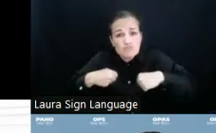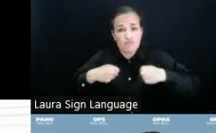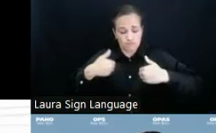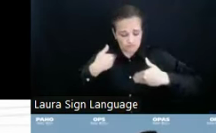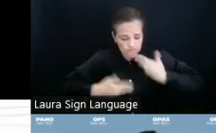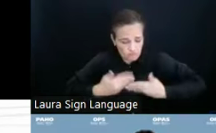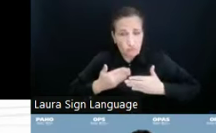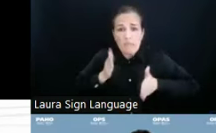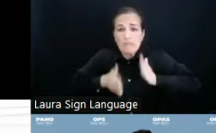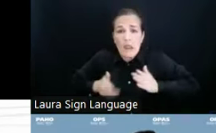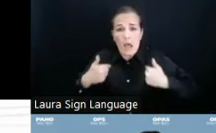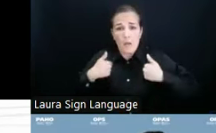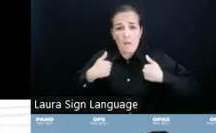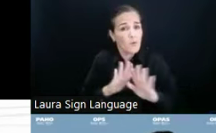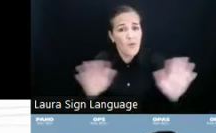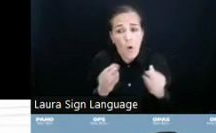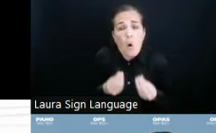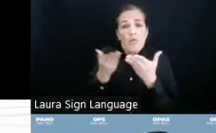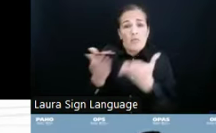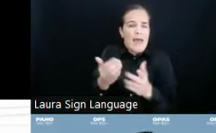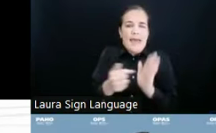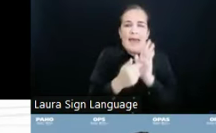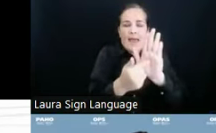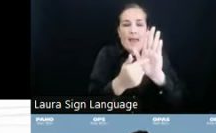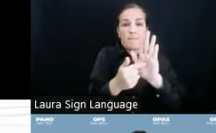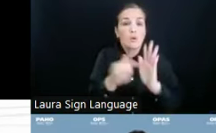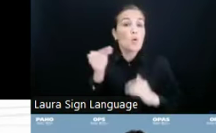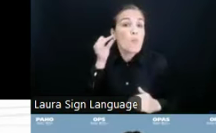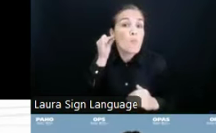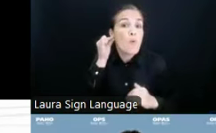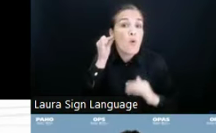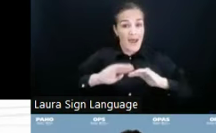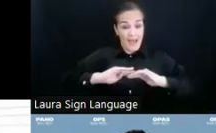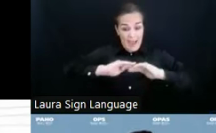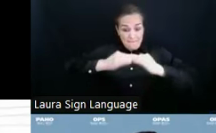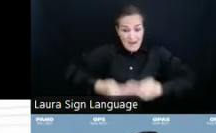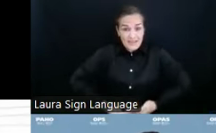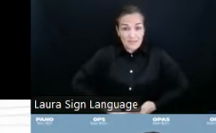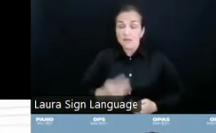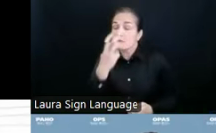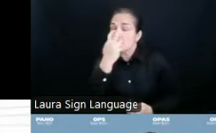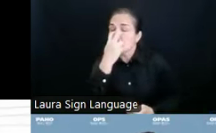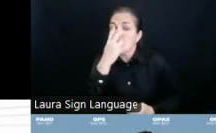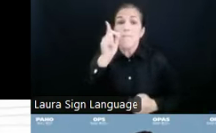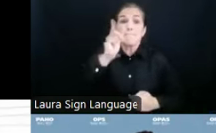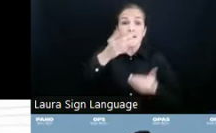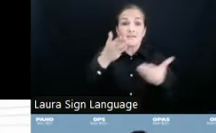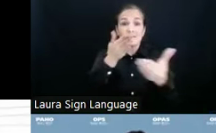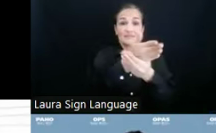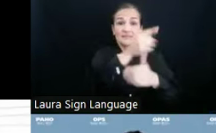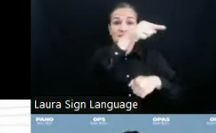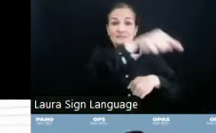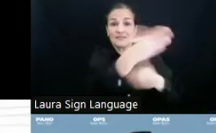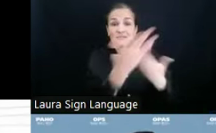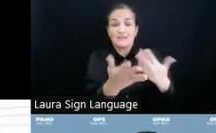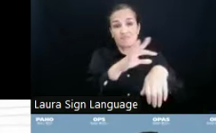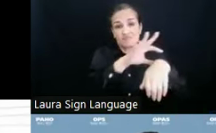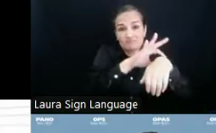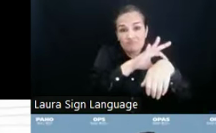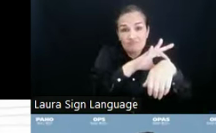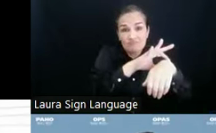dicha. Por providing ejemplo, support embarazada, una mujer embarazada que tiene object. que necesita A recibir pruebas pregnant vaginales woman who ¿Qué rol is desarrolla el blind, mundo